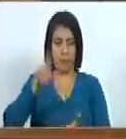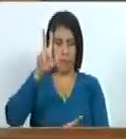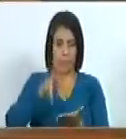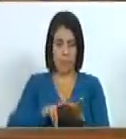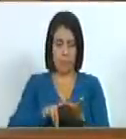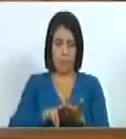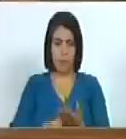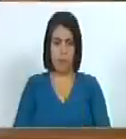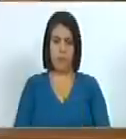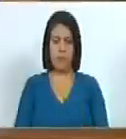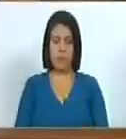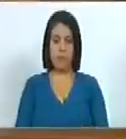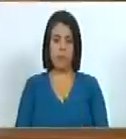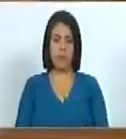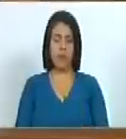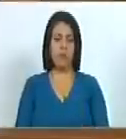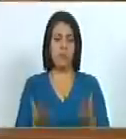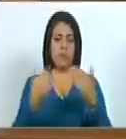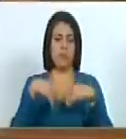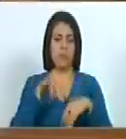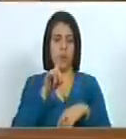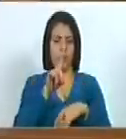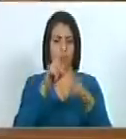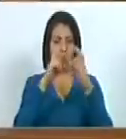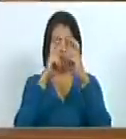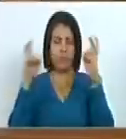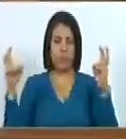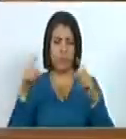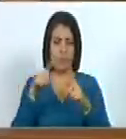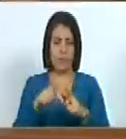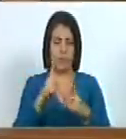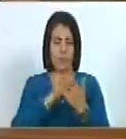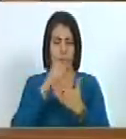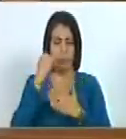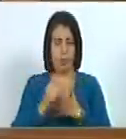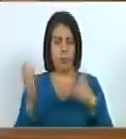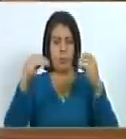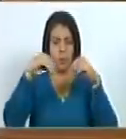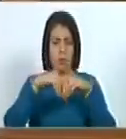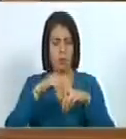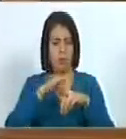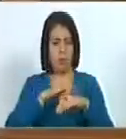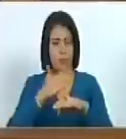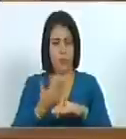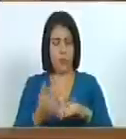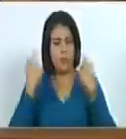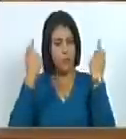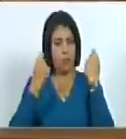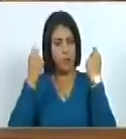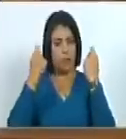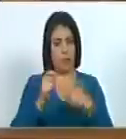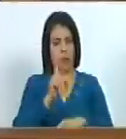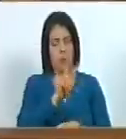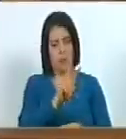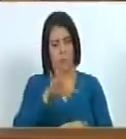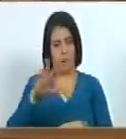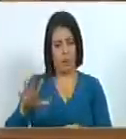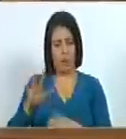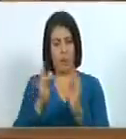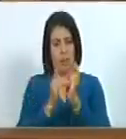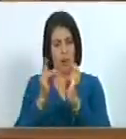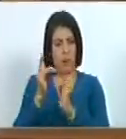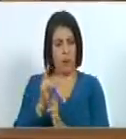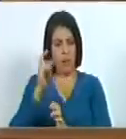resultó aprobada. Punto número uno del orden del día. Proyecto de acuerdo en ocasión de celebrar el 25 de